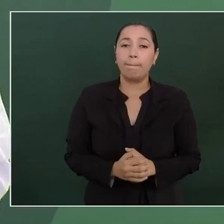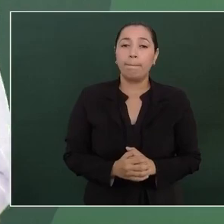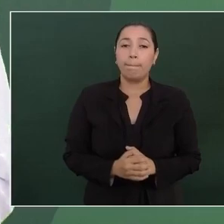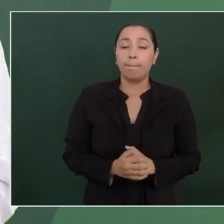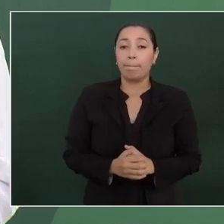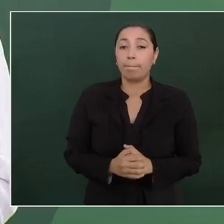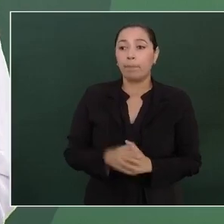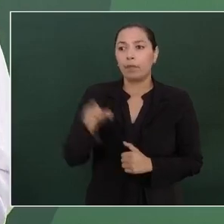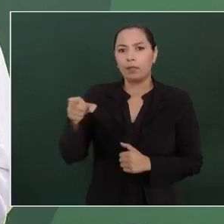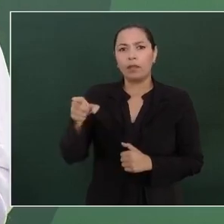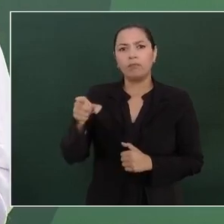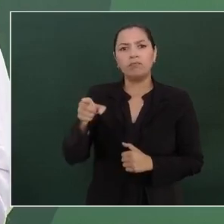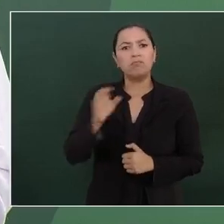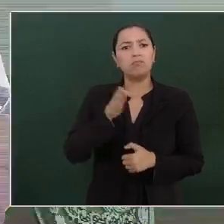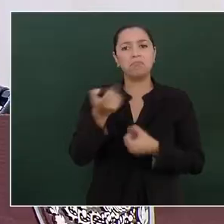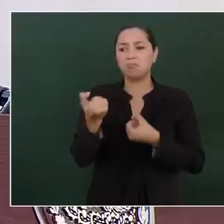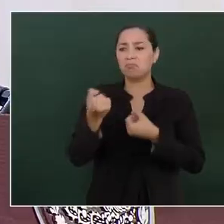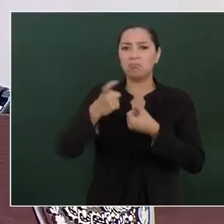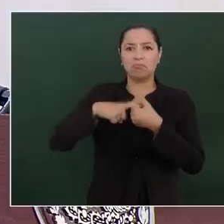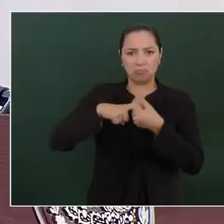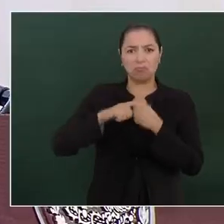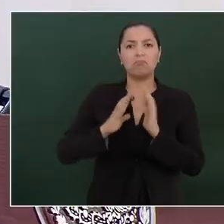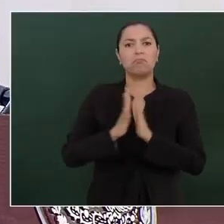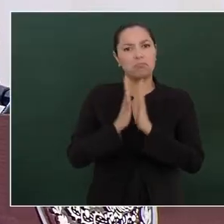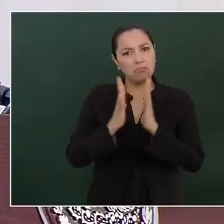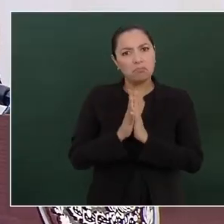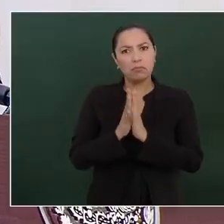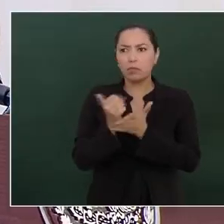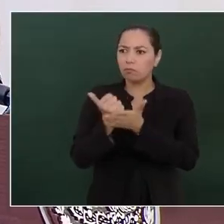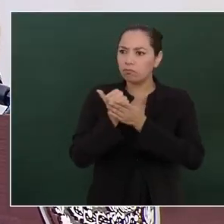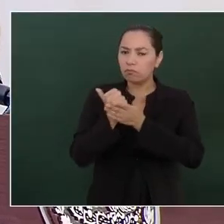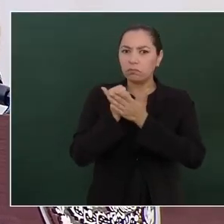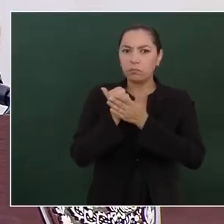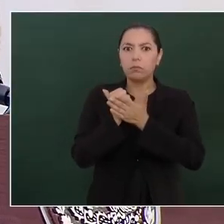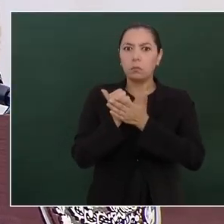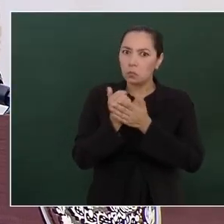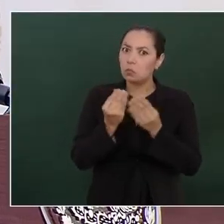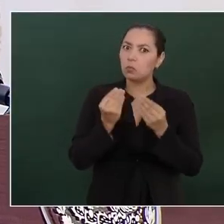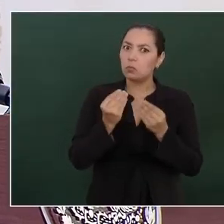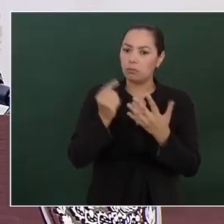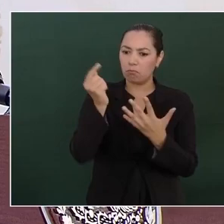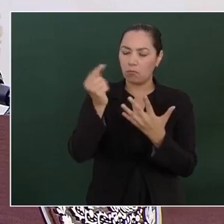y entró a participar y me ayudó muchísimo.